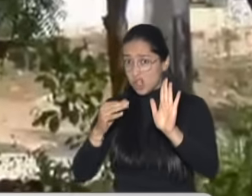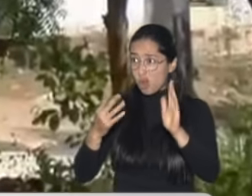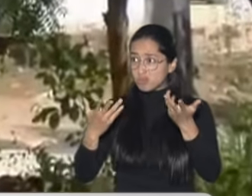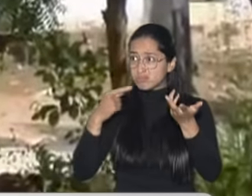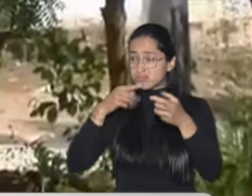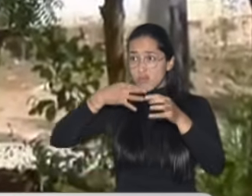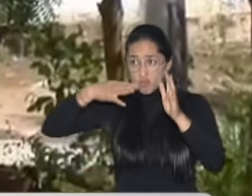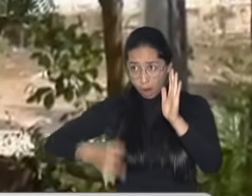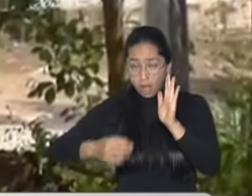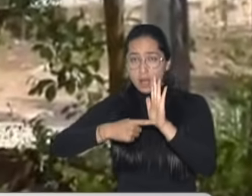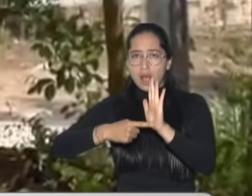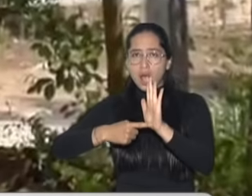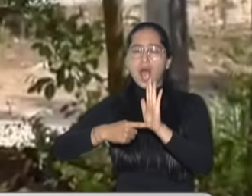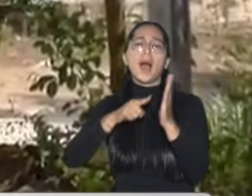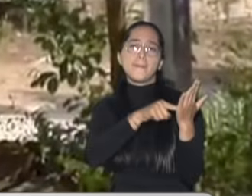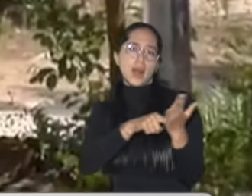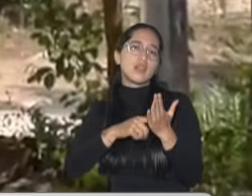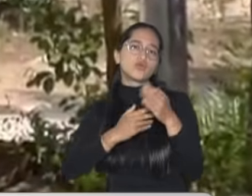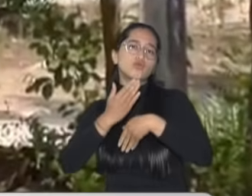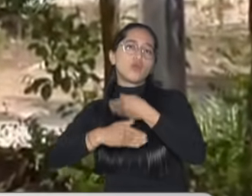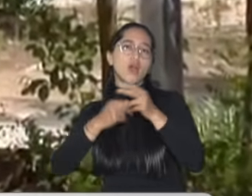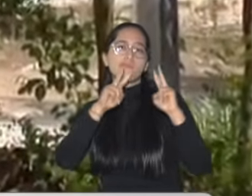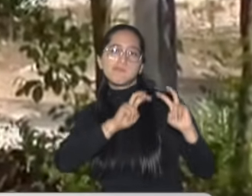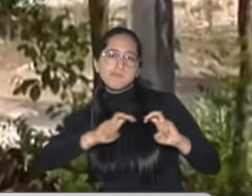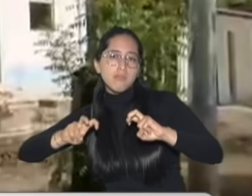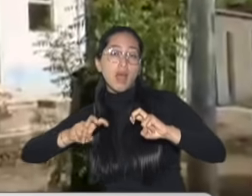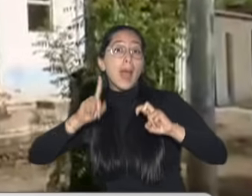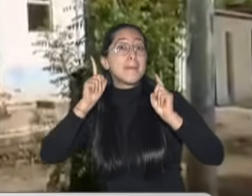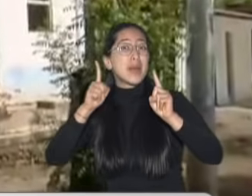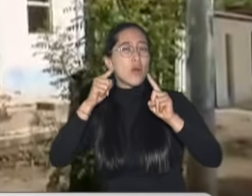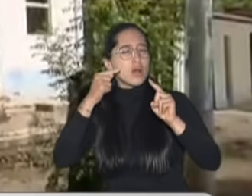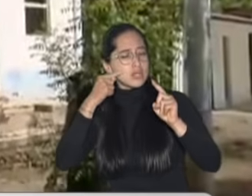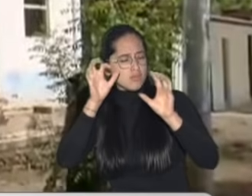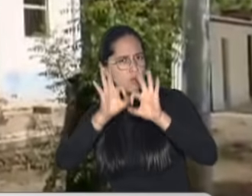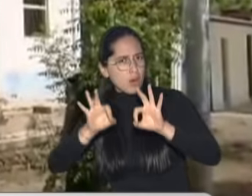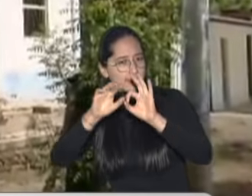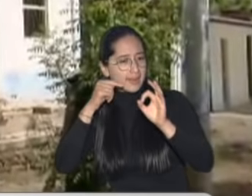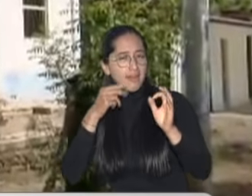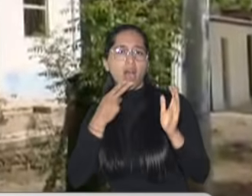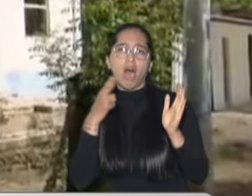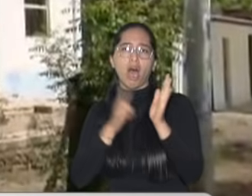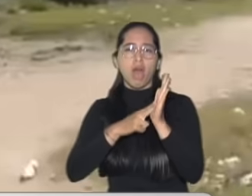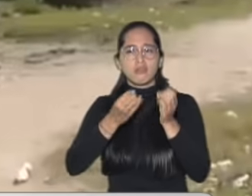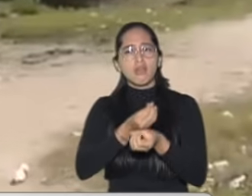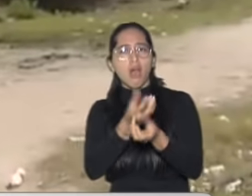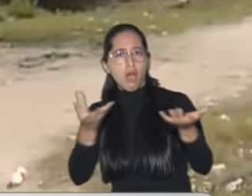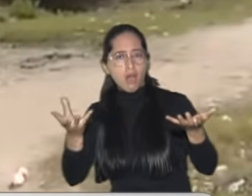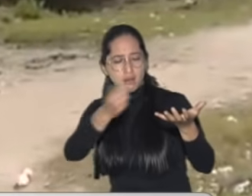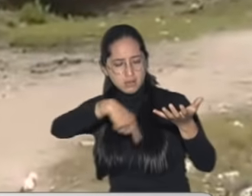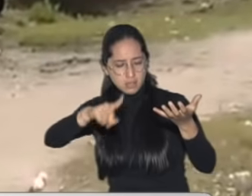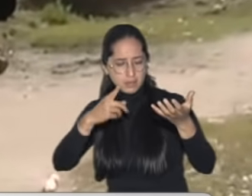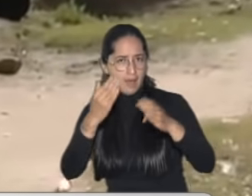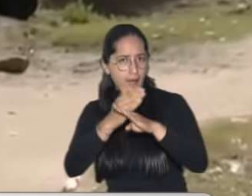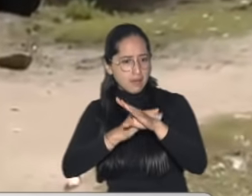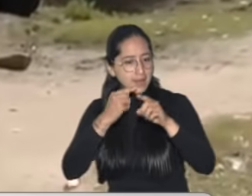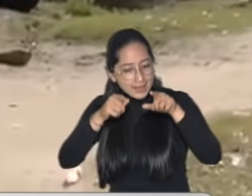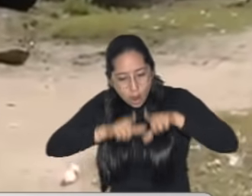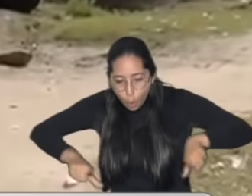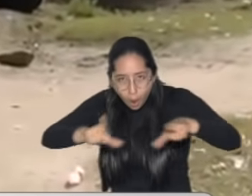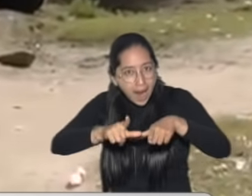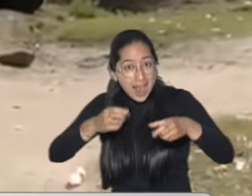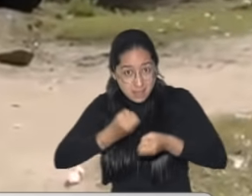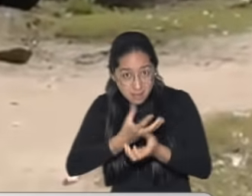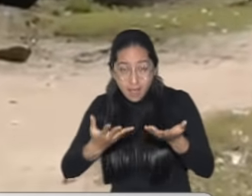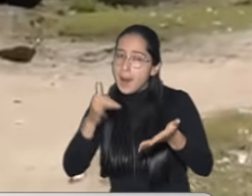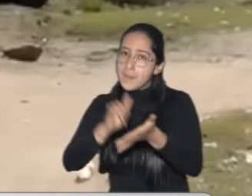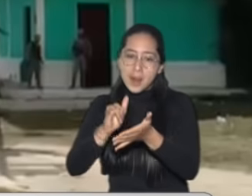este corregimiento se perpetró la masacre más grande de los Montes de María por parte de un